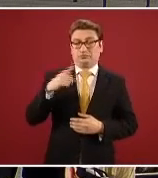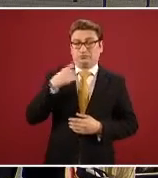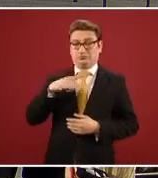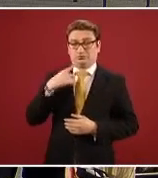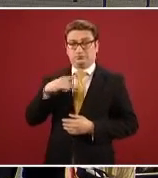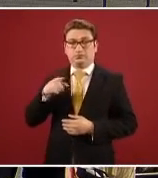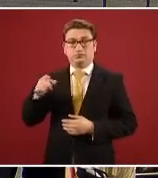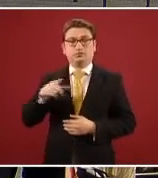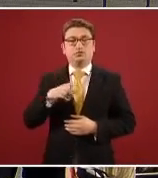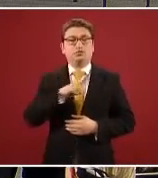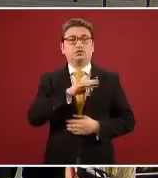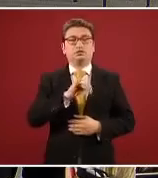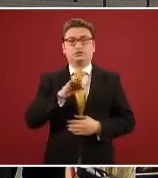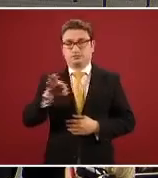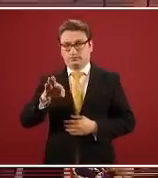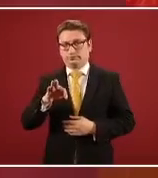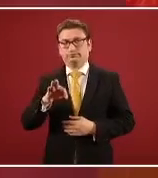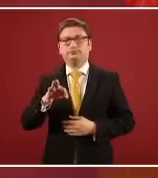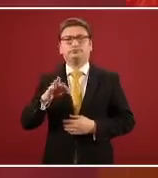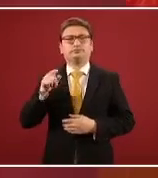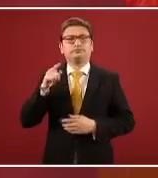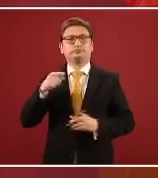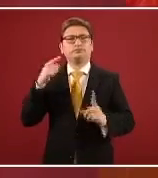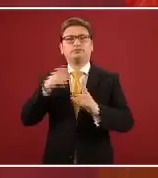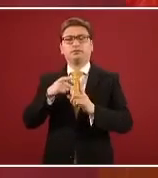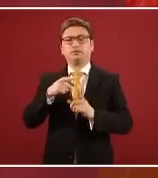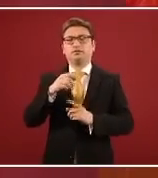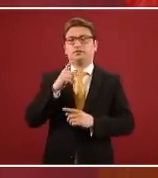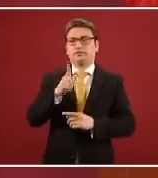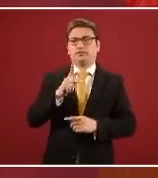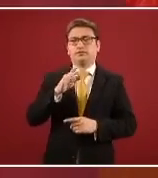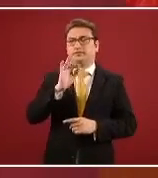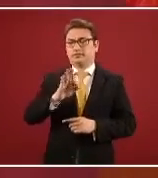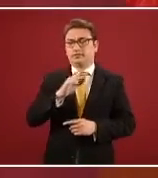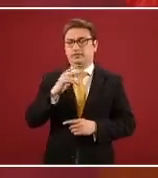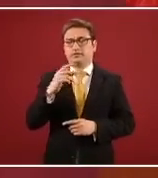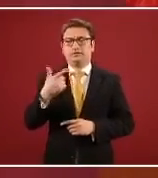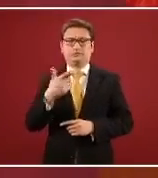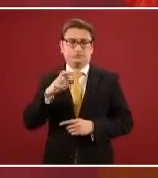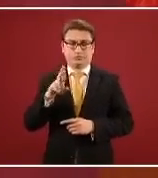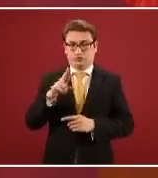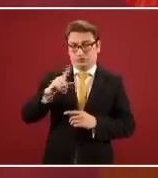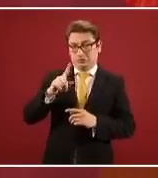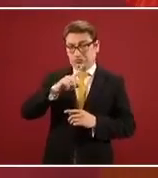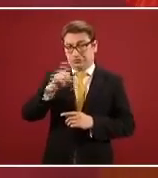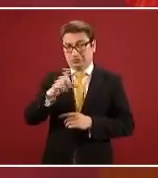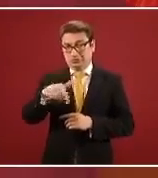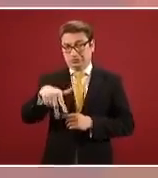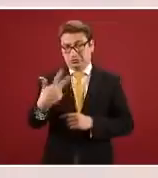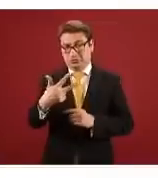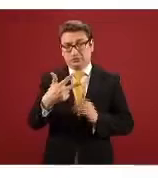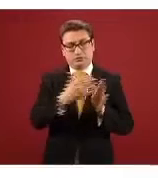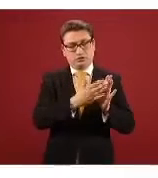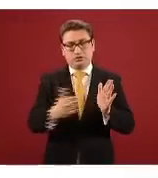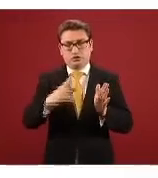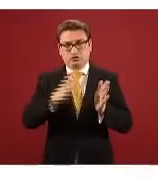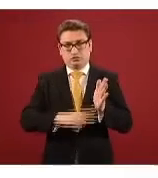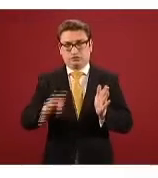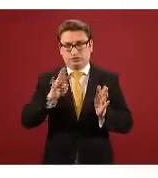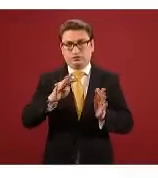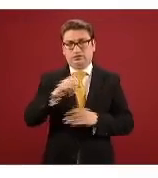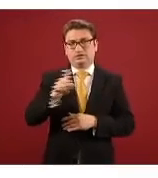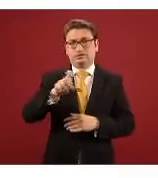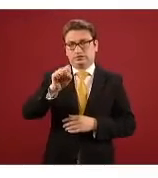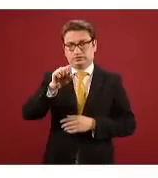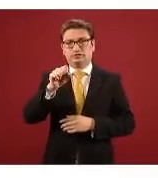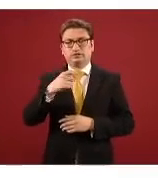la Unidad de Inteligencia Financiera ante la Fiscalía General de la República eran 113. En lo que va de 2019 hemos ya presentado